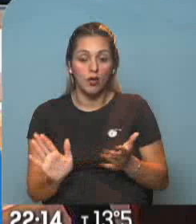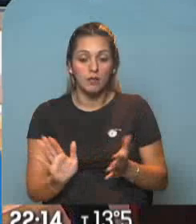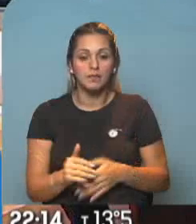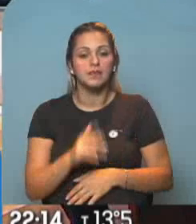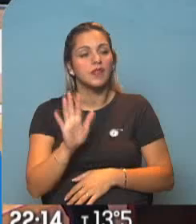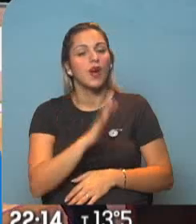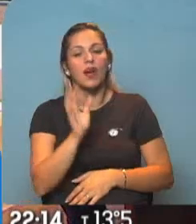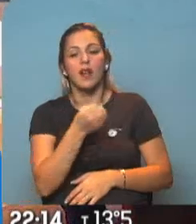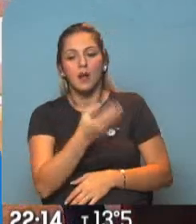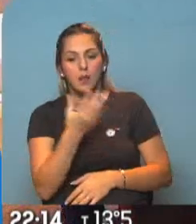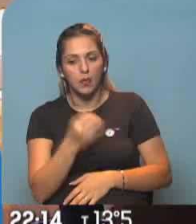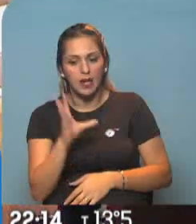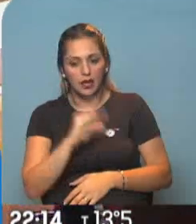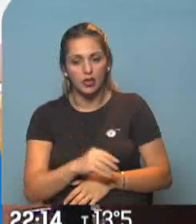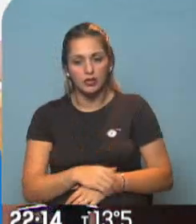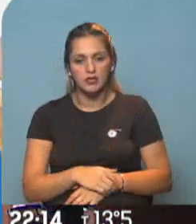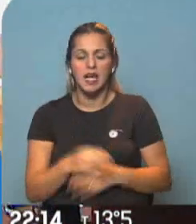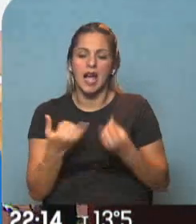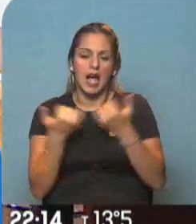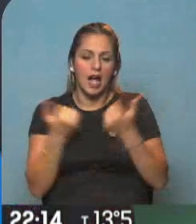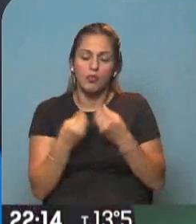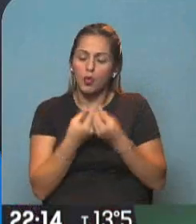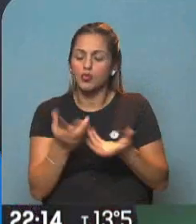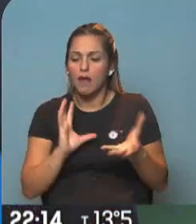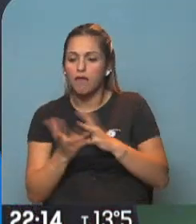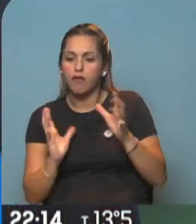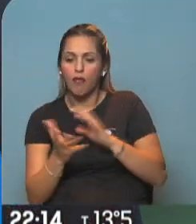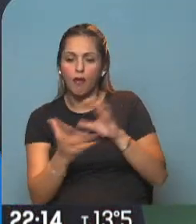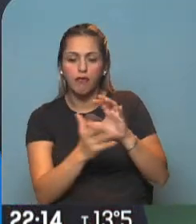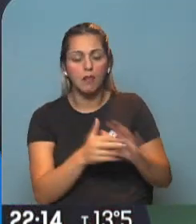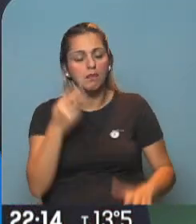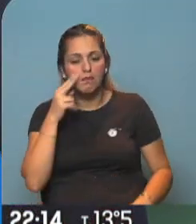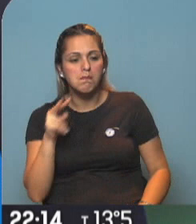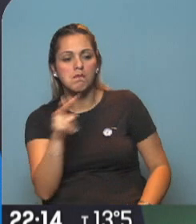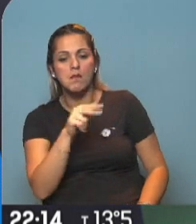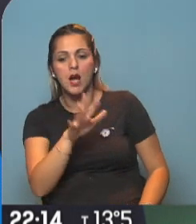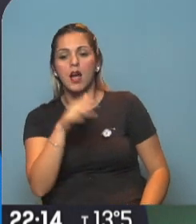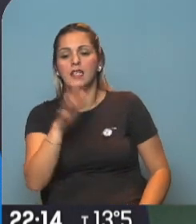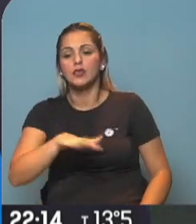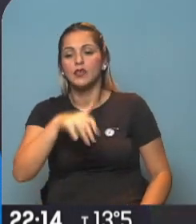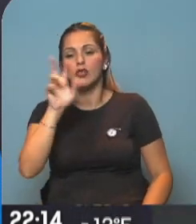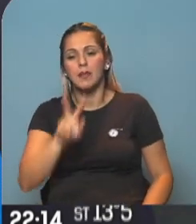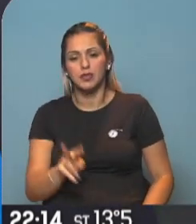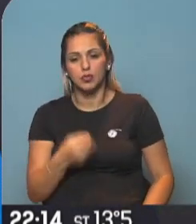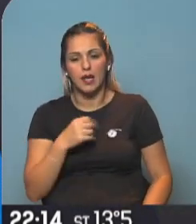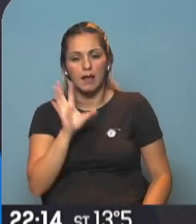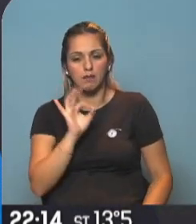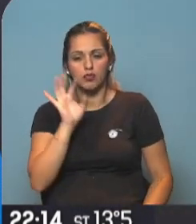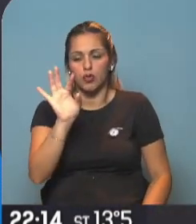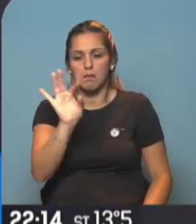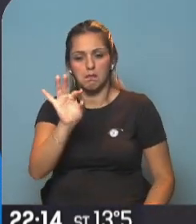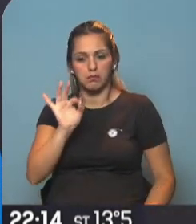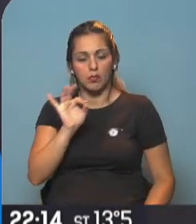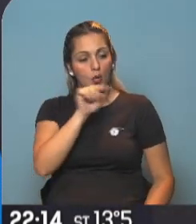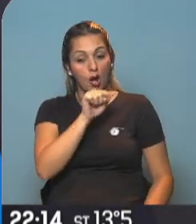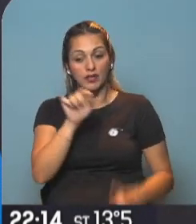Pablo? Buenas noches. Hay 20.000 ángulos por los cuales, a través de los cuales, digamos, mirar la situación venezolana. Tomo un recorte de algo que escribiste